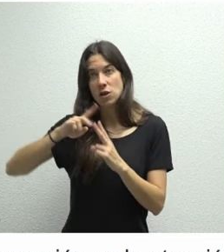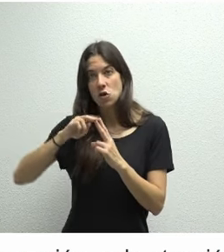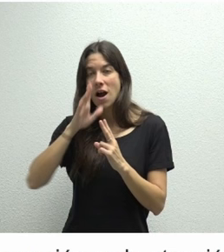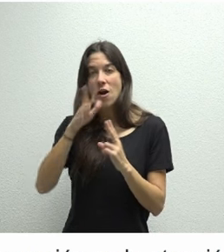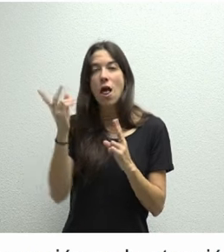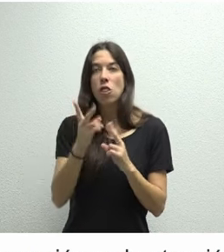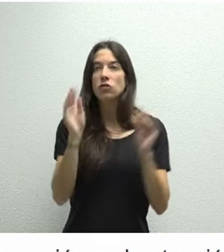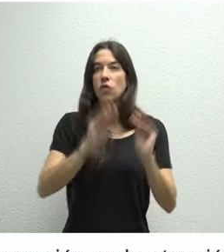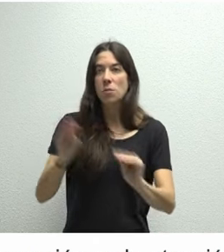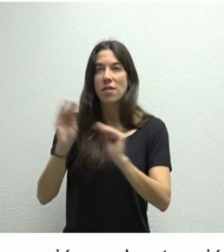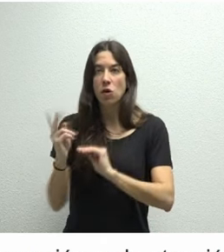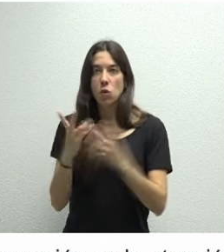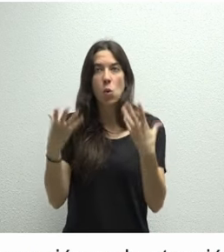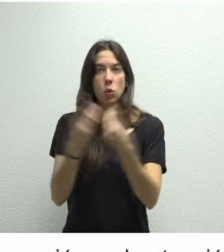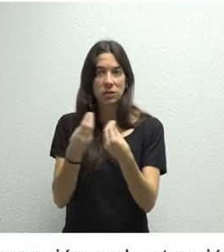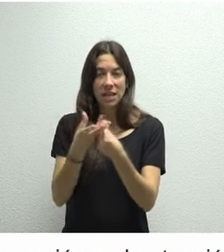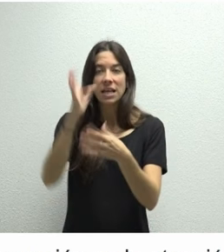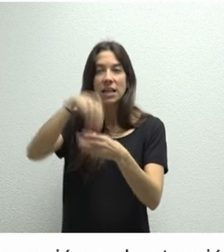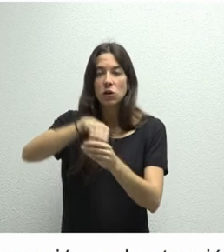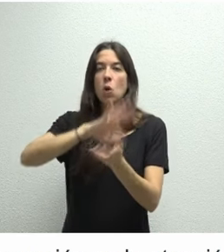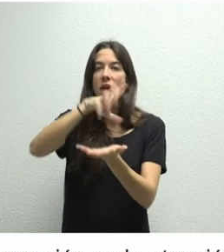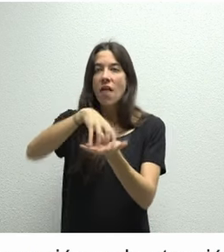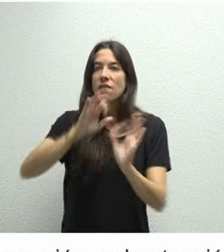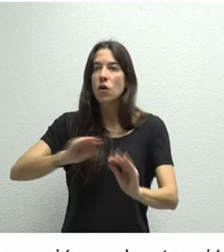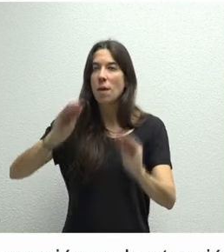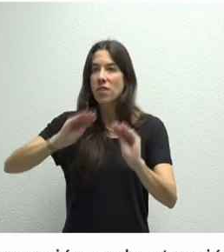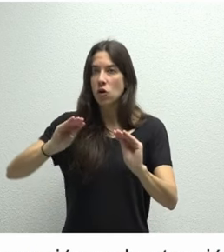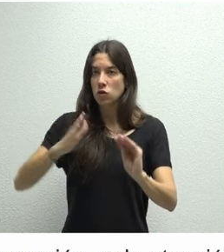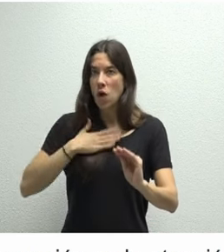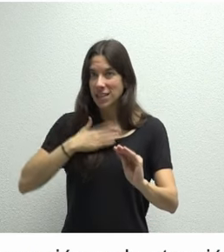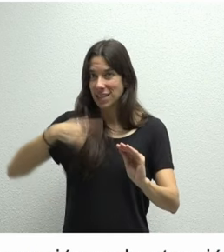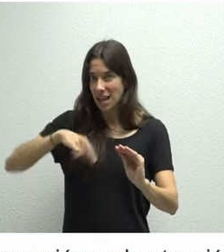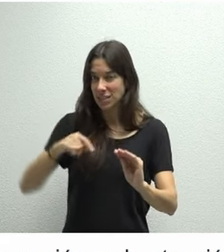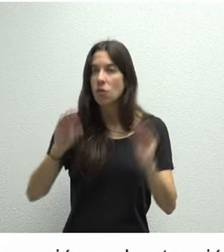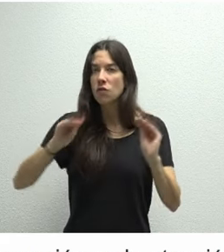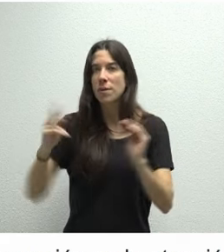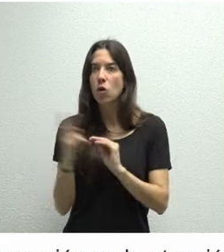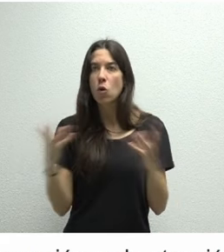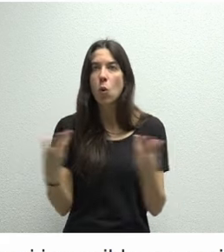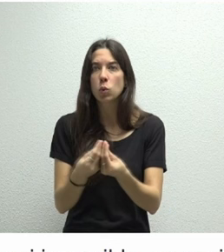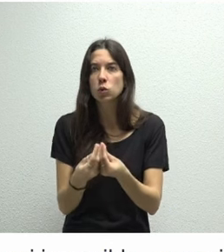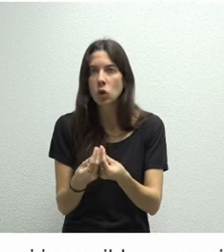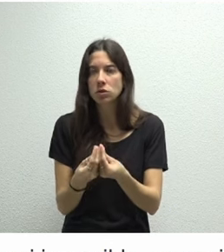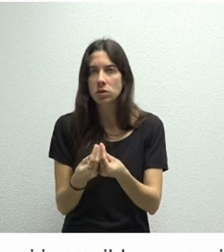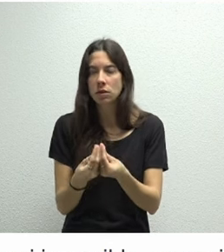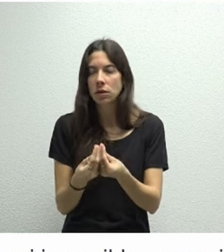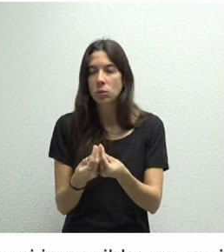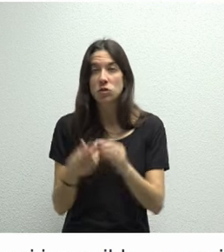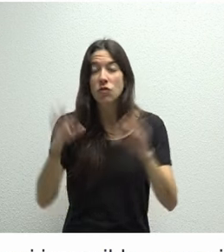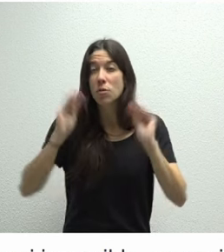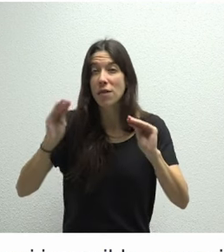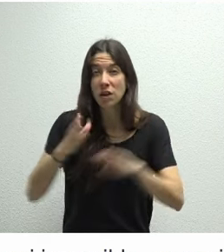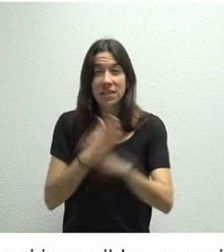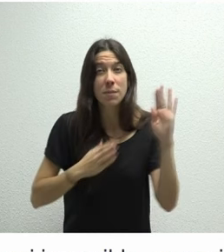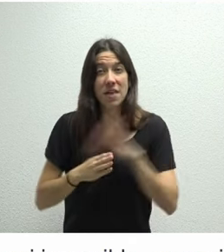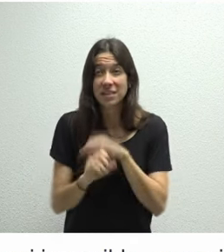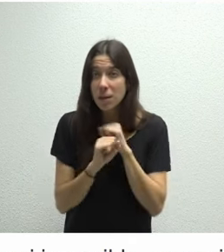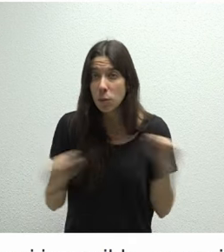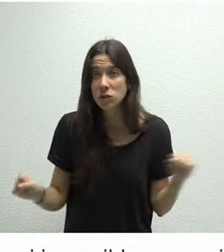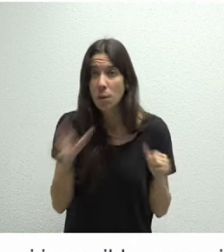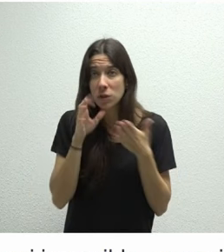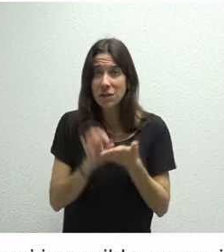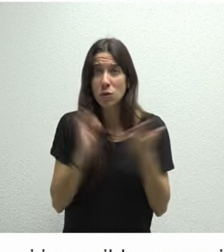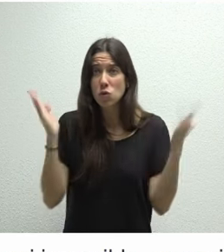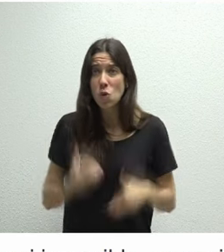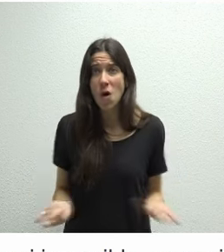junto con en las unidades de formación nuestras tenga formación en discapacidad porque no hay servicios es